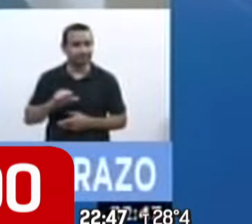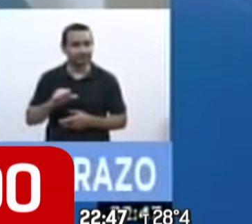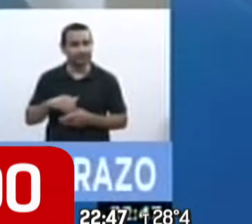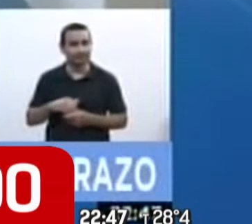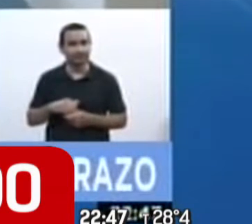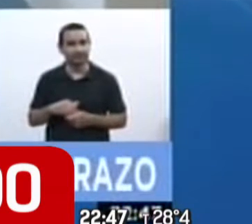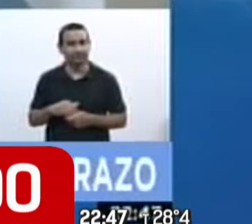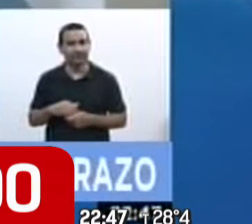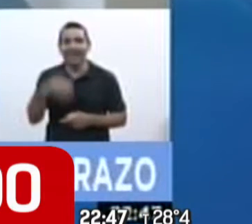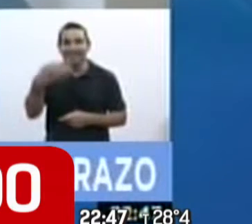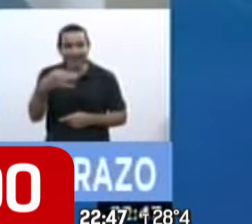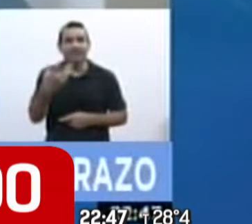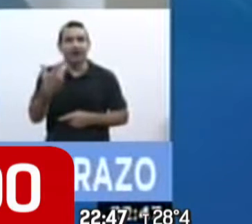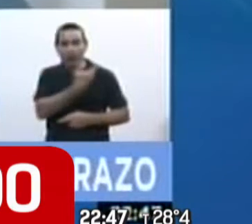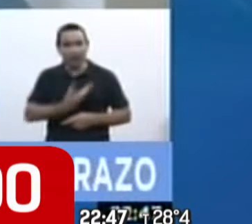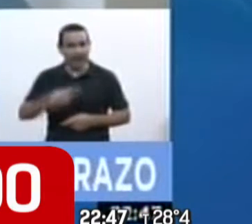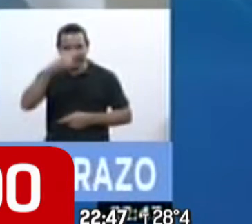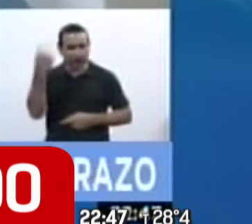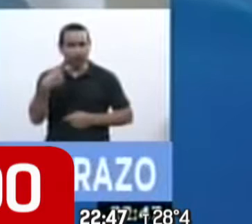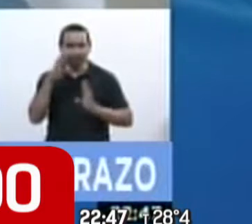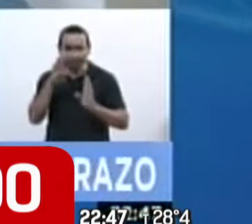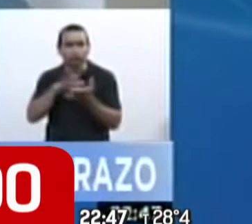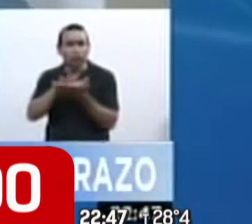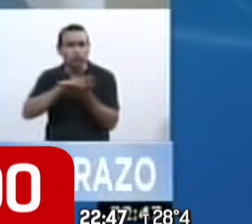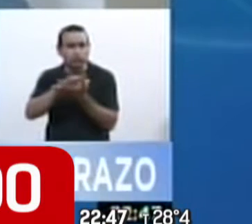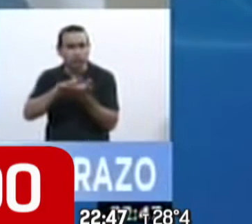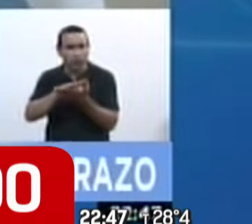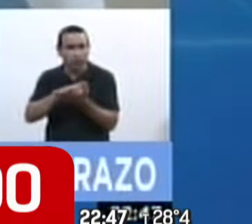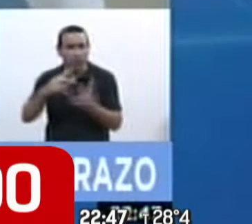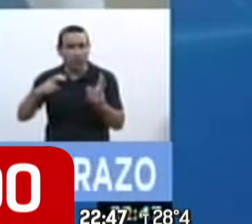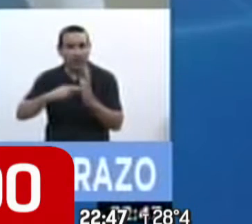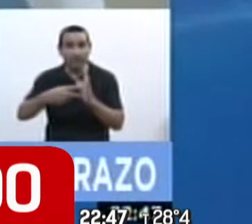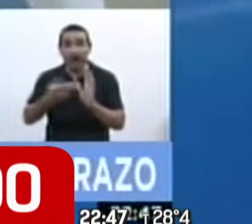parte de resolver esa situación. En el 2018